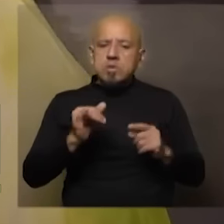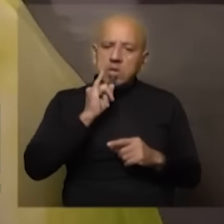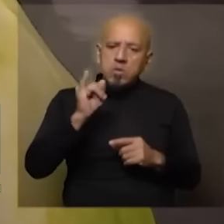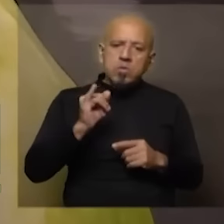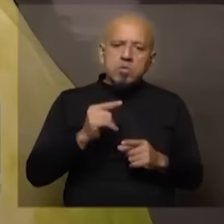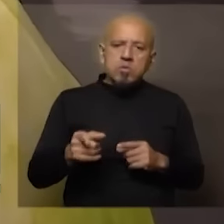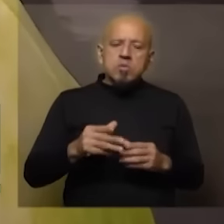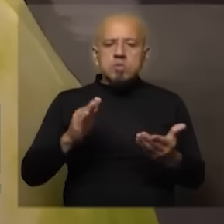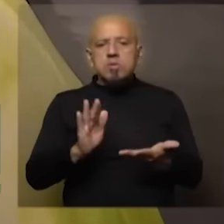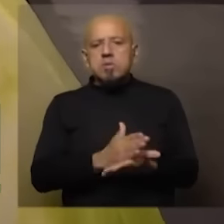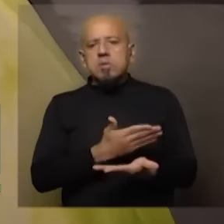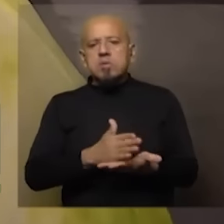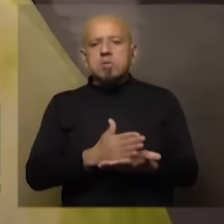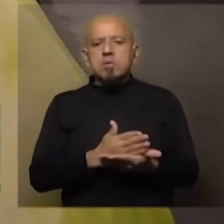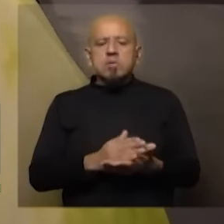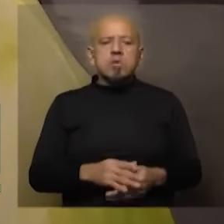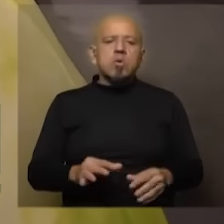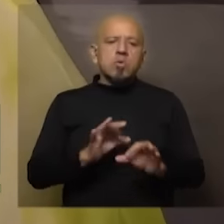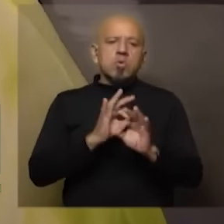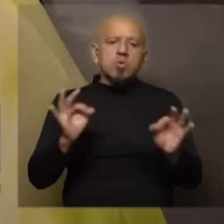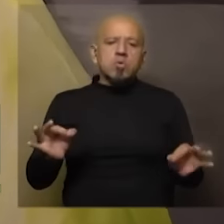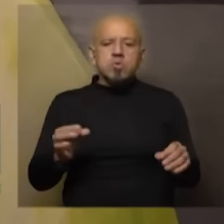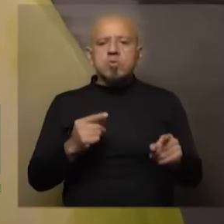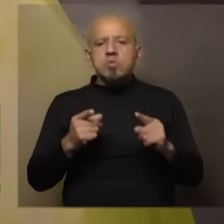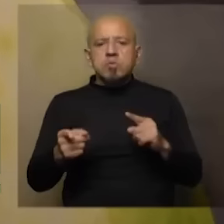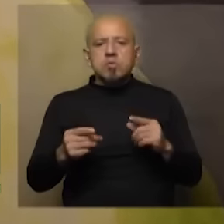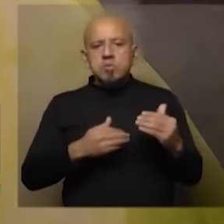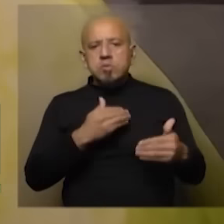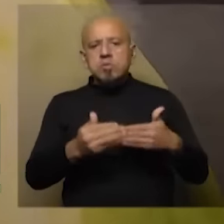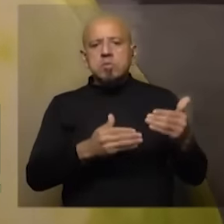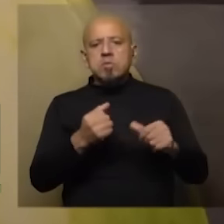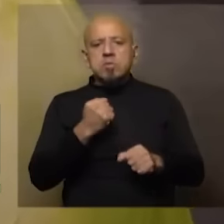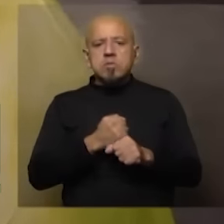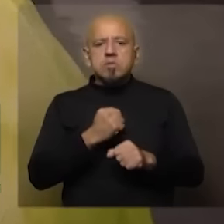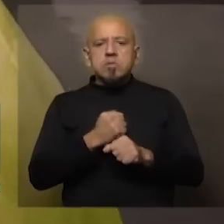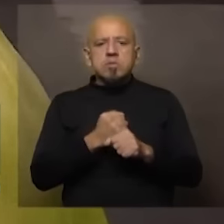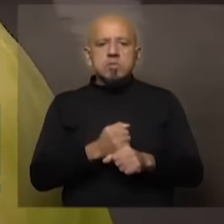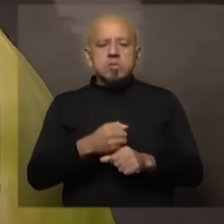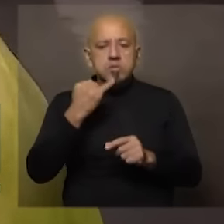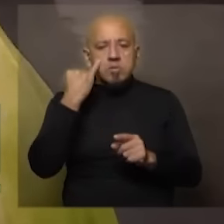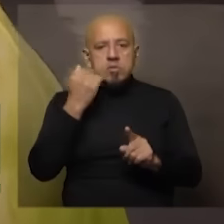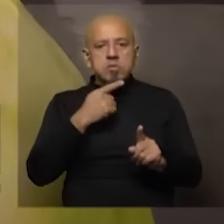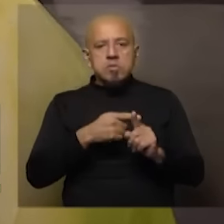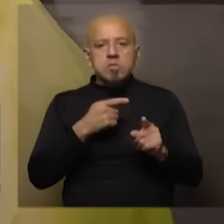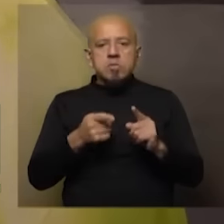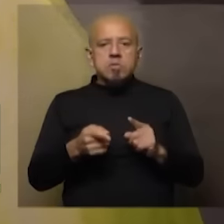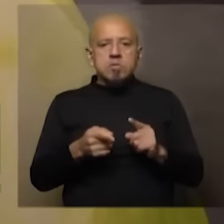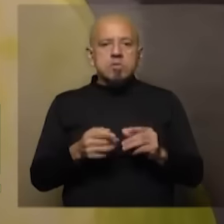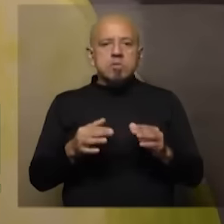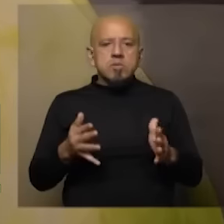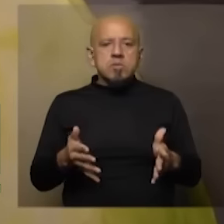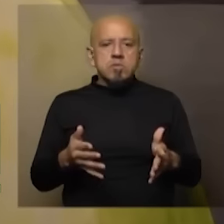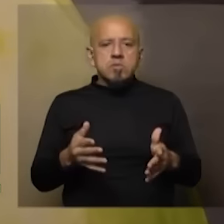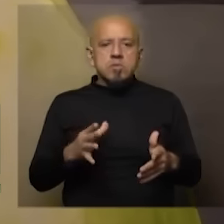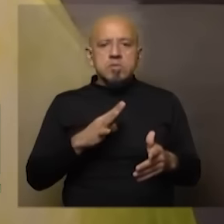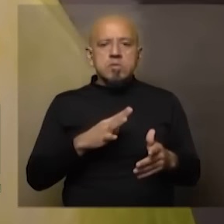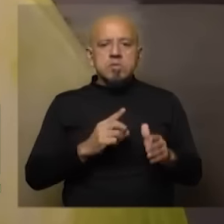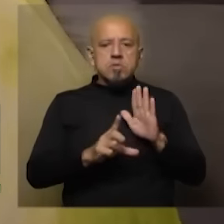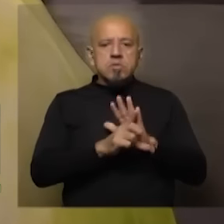por discriminación o por ofensa en el proceso de trabajo sexual, que sepa que está completamente amparada, teniendo una ley que es la